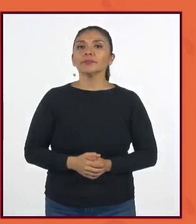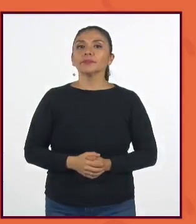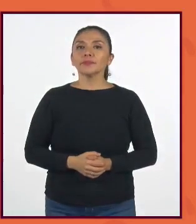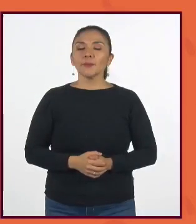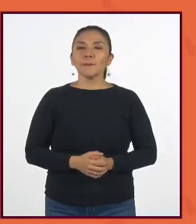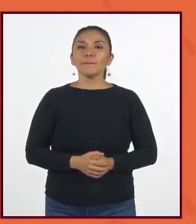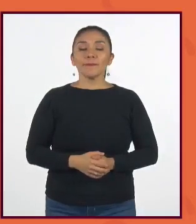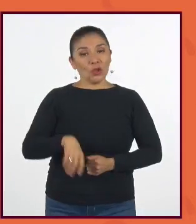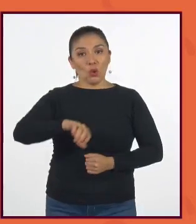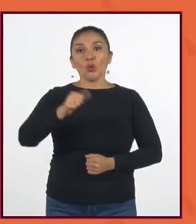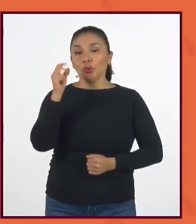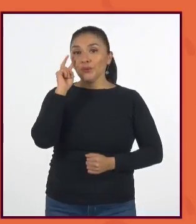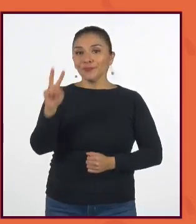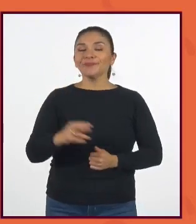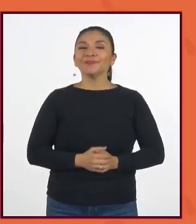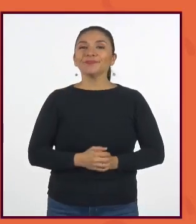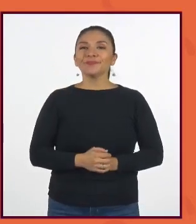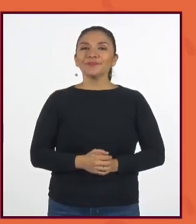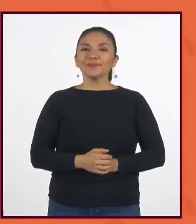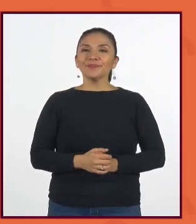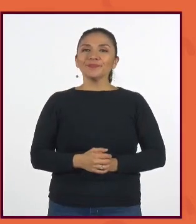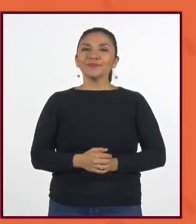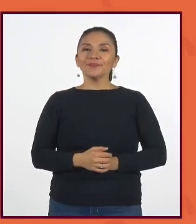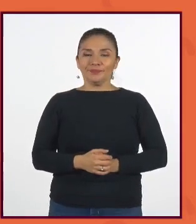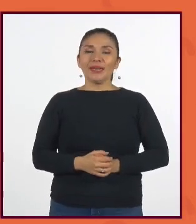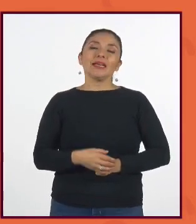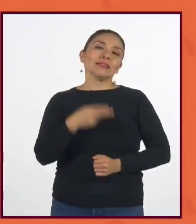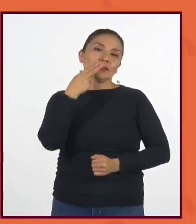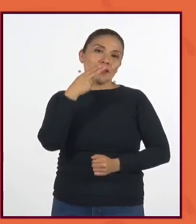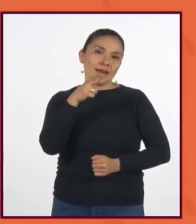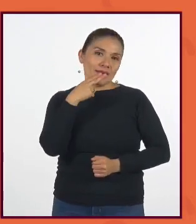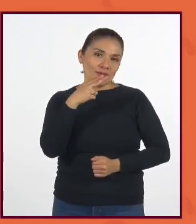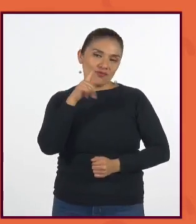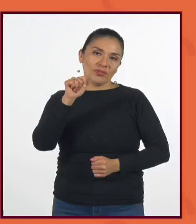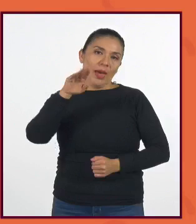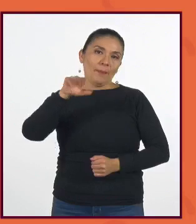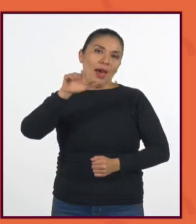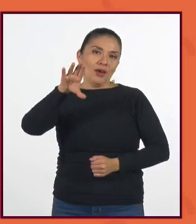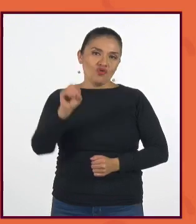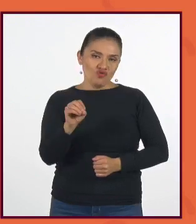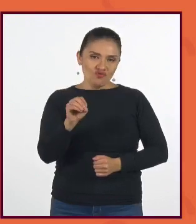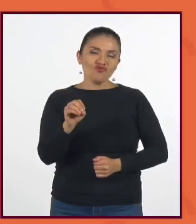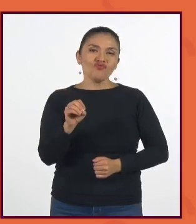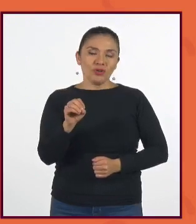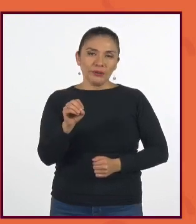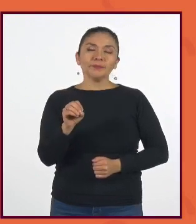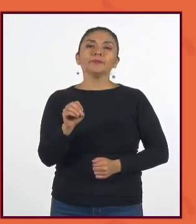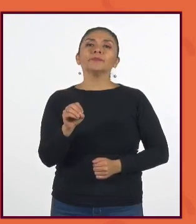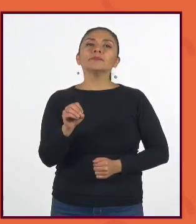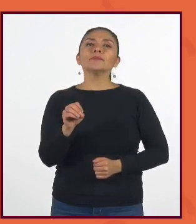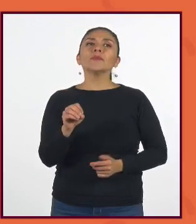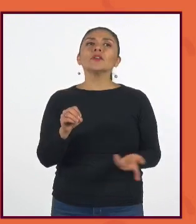Vamos con el siguiente, ¿no? Vamos a seguirle. Y el tabaco. El tabaco